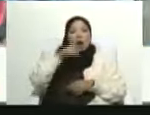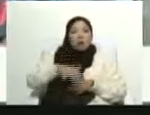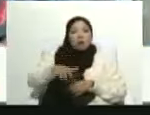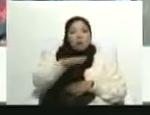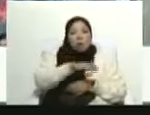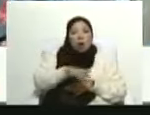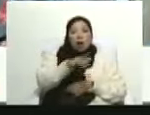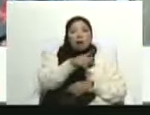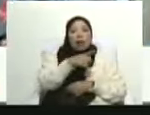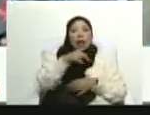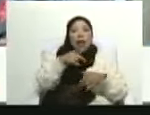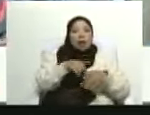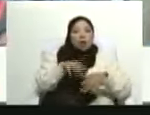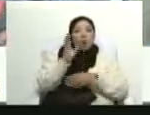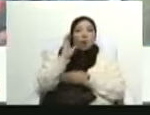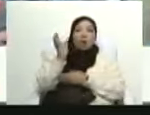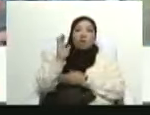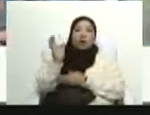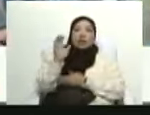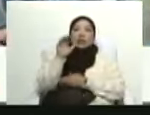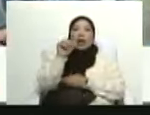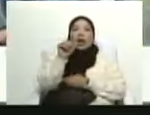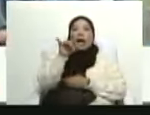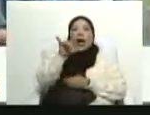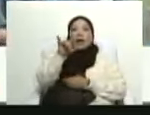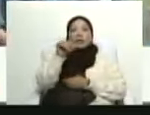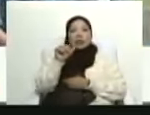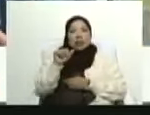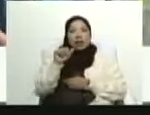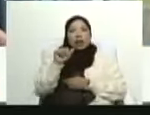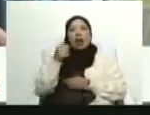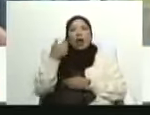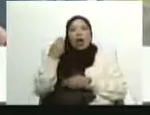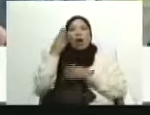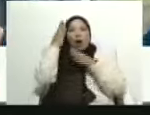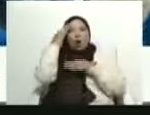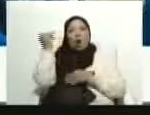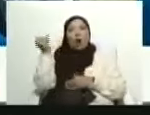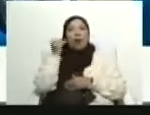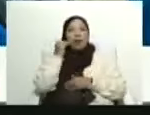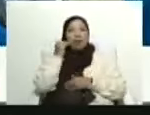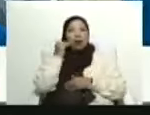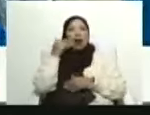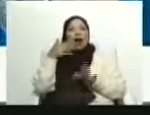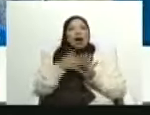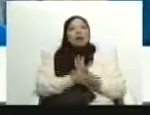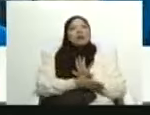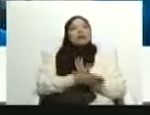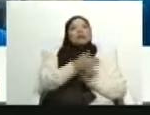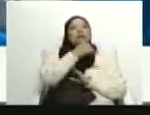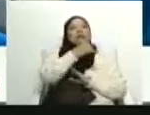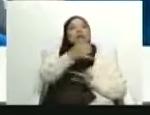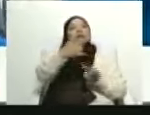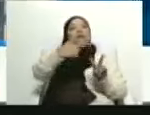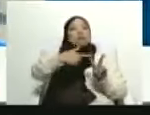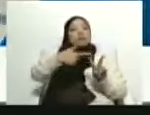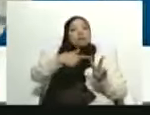La verdad de Venezuela ha sido expuesta con vehemencia, ha sido expuesta con documentos, ha